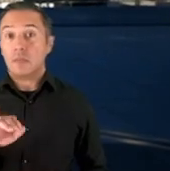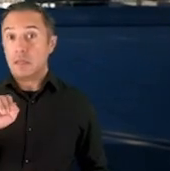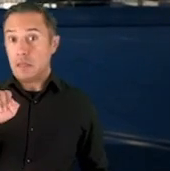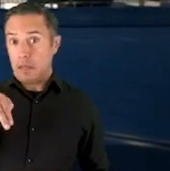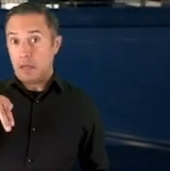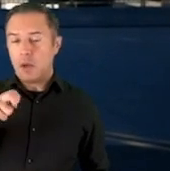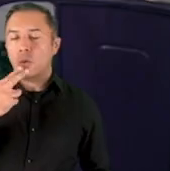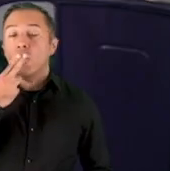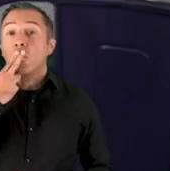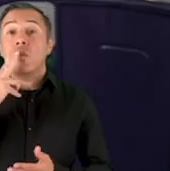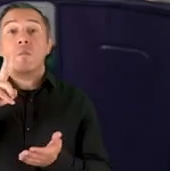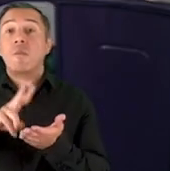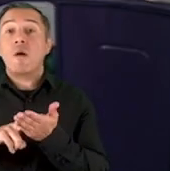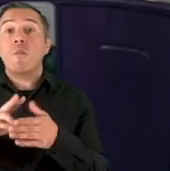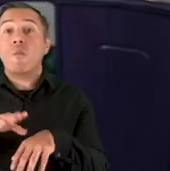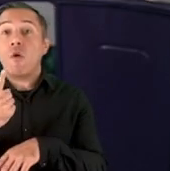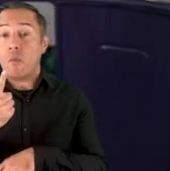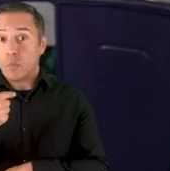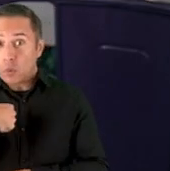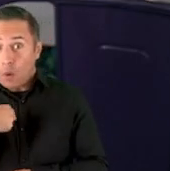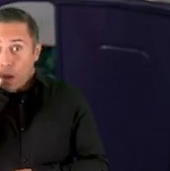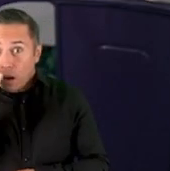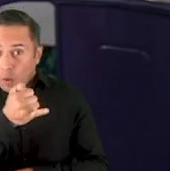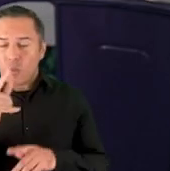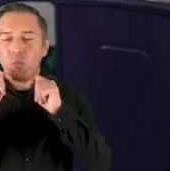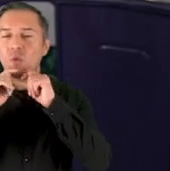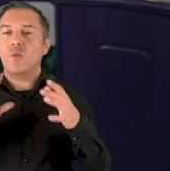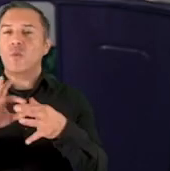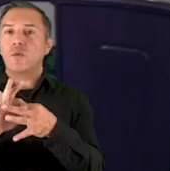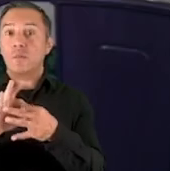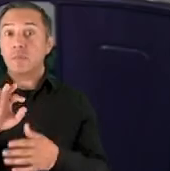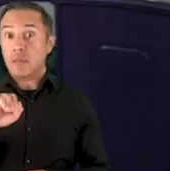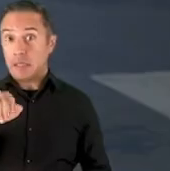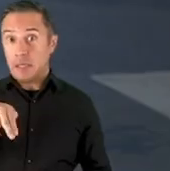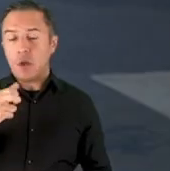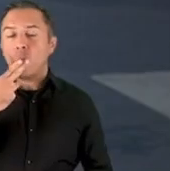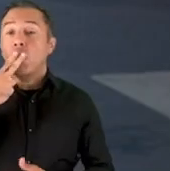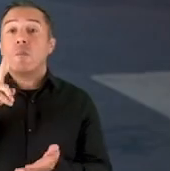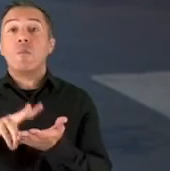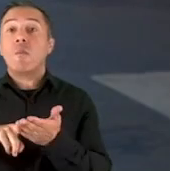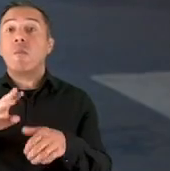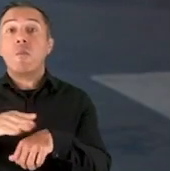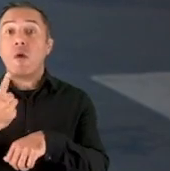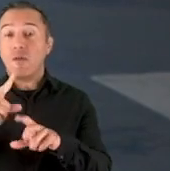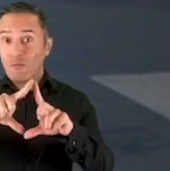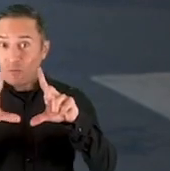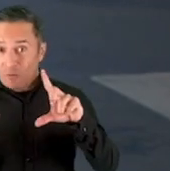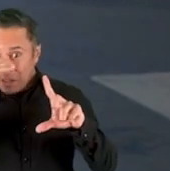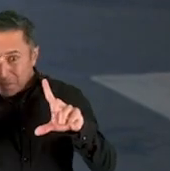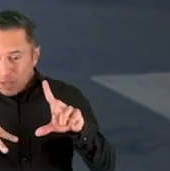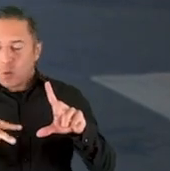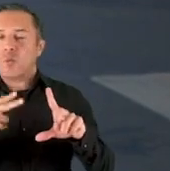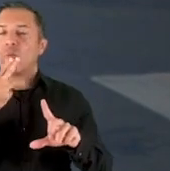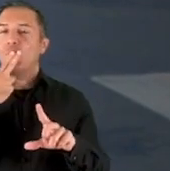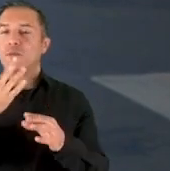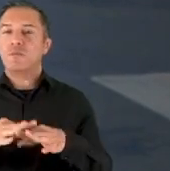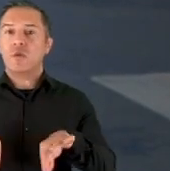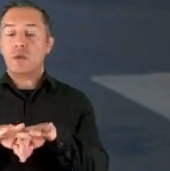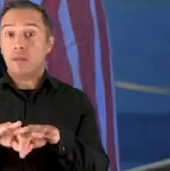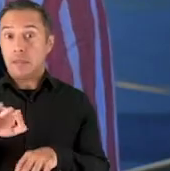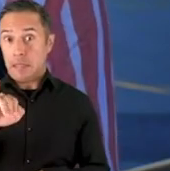elección mi INE es valioso porque aunque esté lejos nos une mi INE es valioso porque mi país me